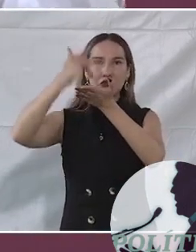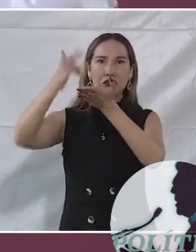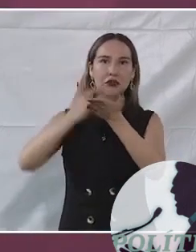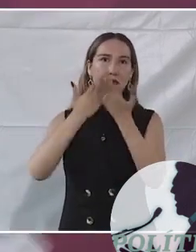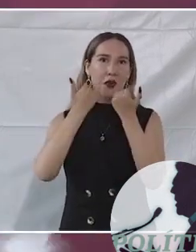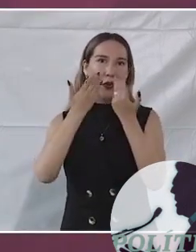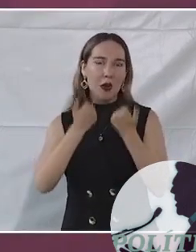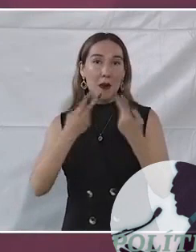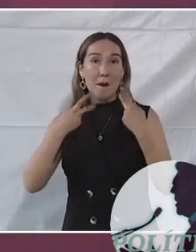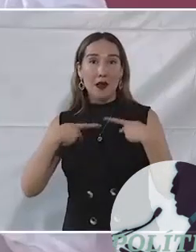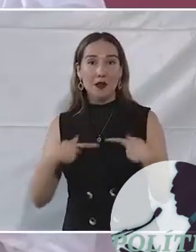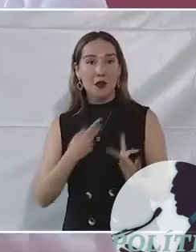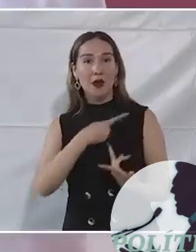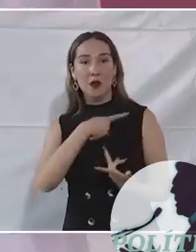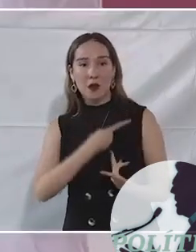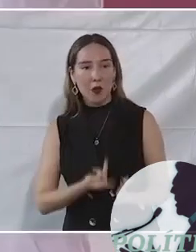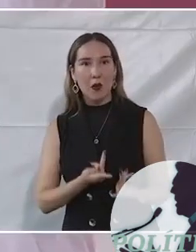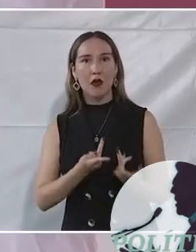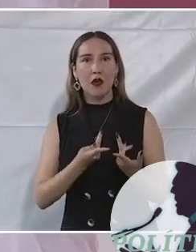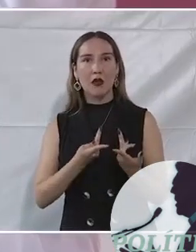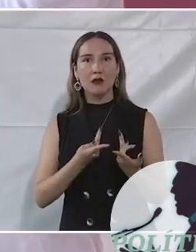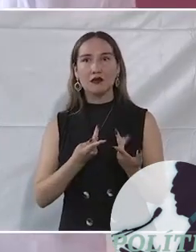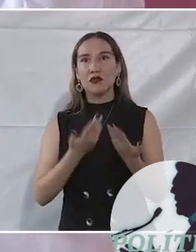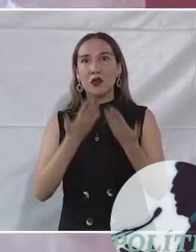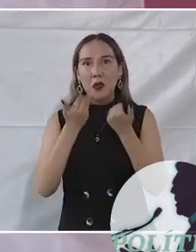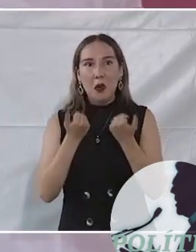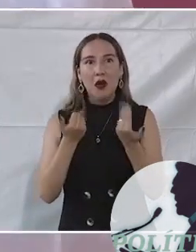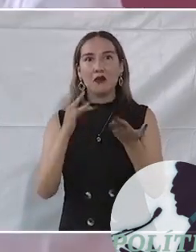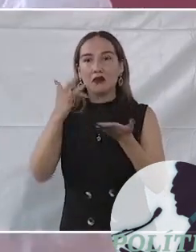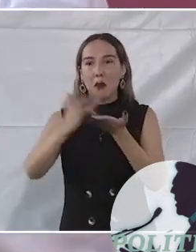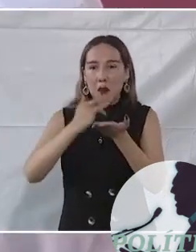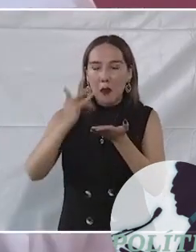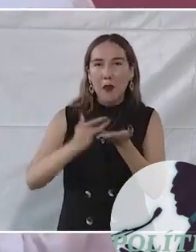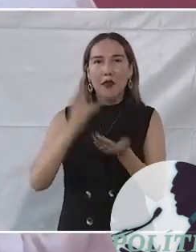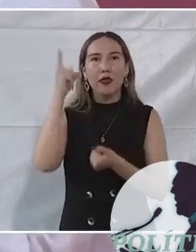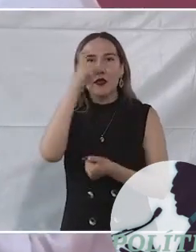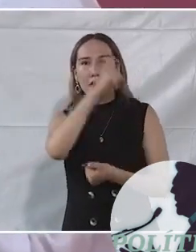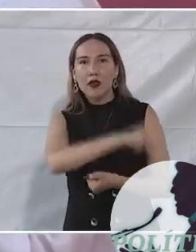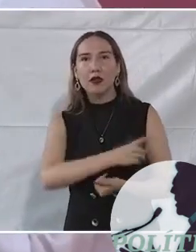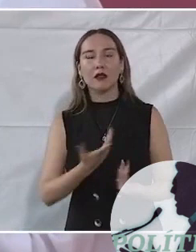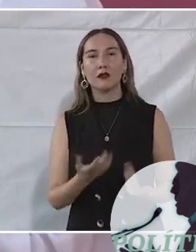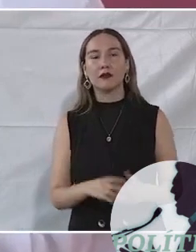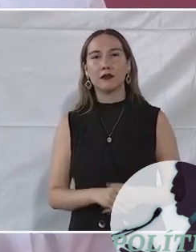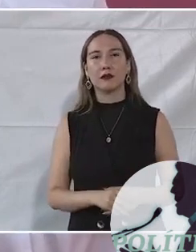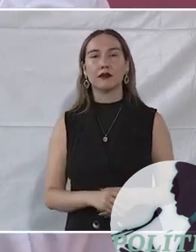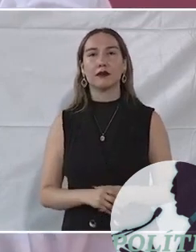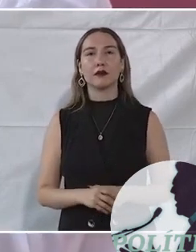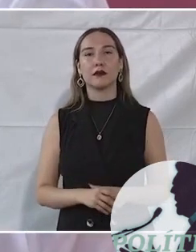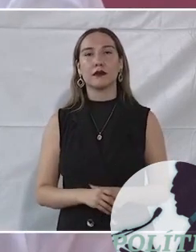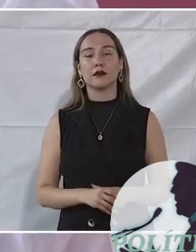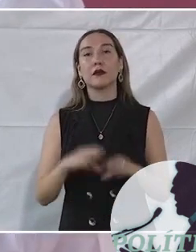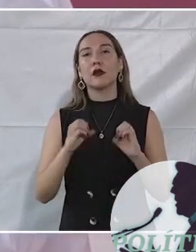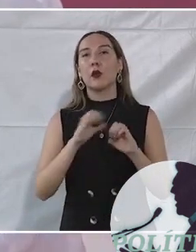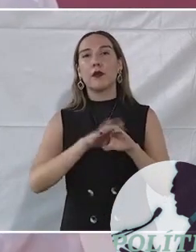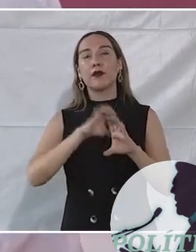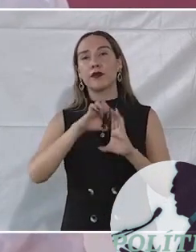las hojas, no llega. O es, decían, es si llenas una copa,